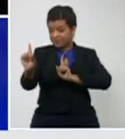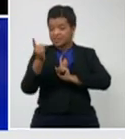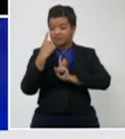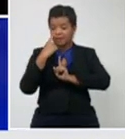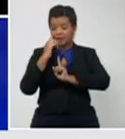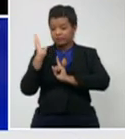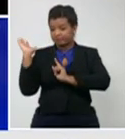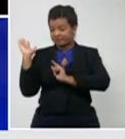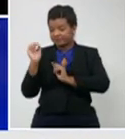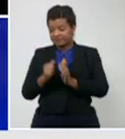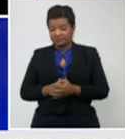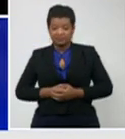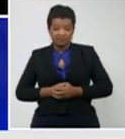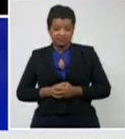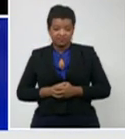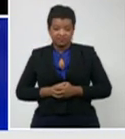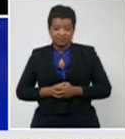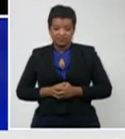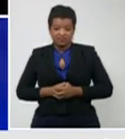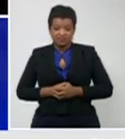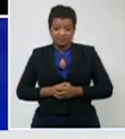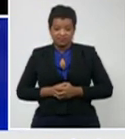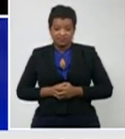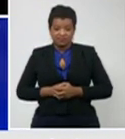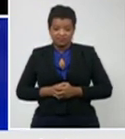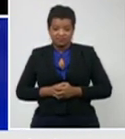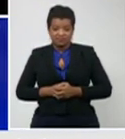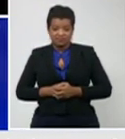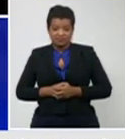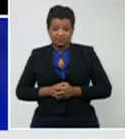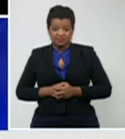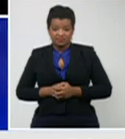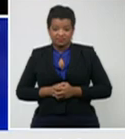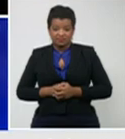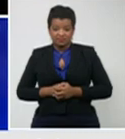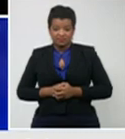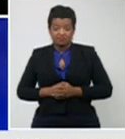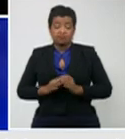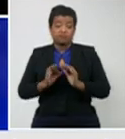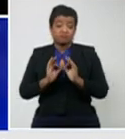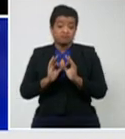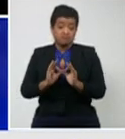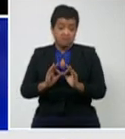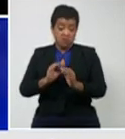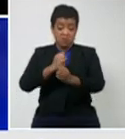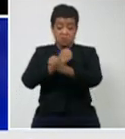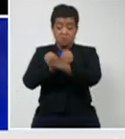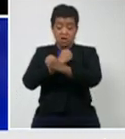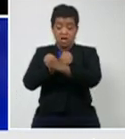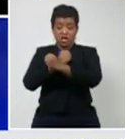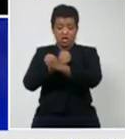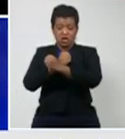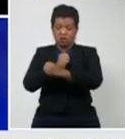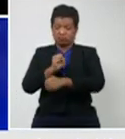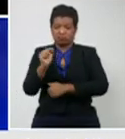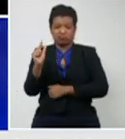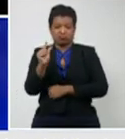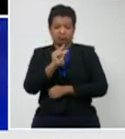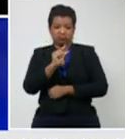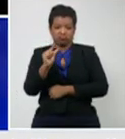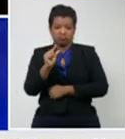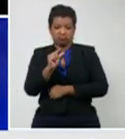anoche, pero ya hoy se habla de 1,5 y ya en muchos lugares se plantean 2